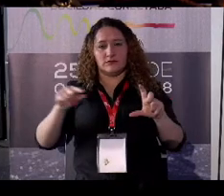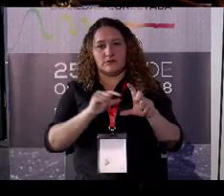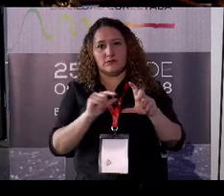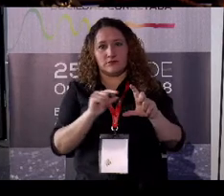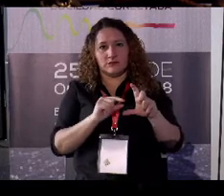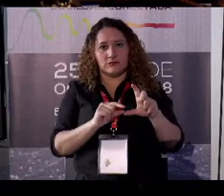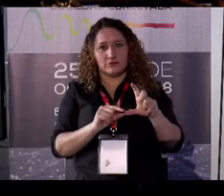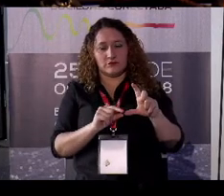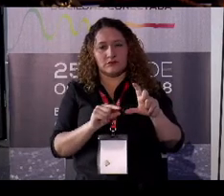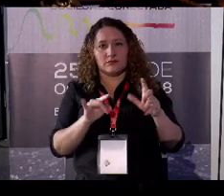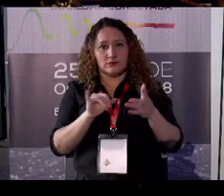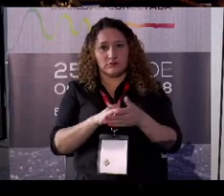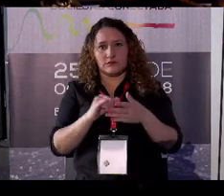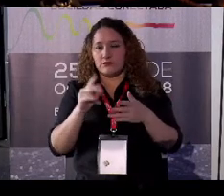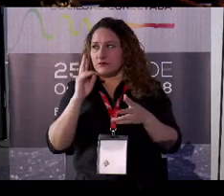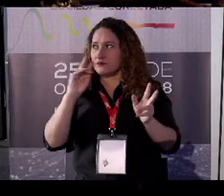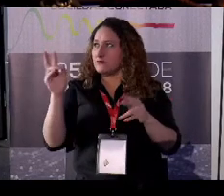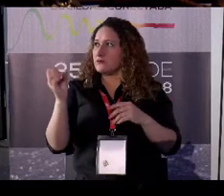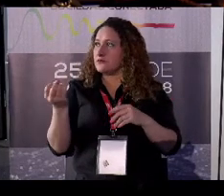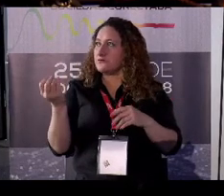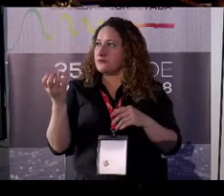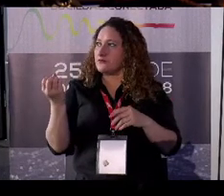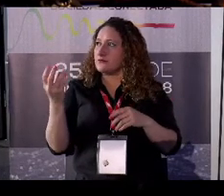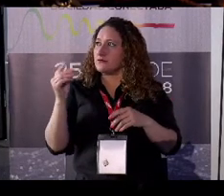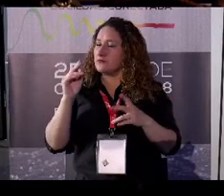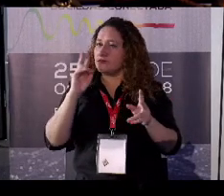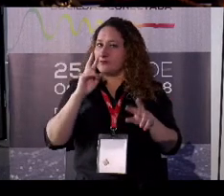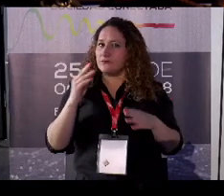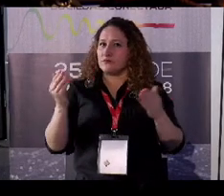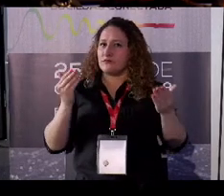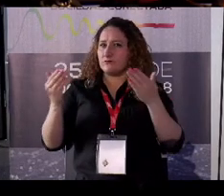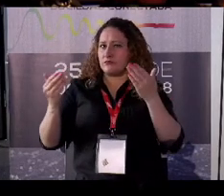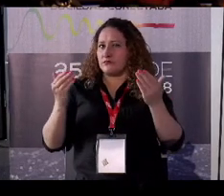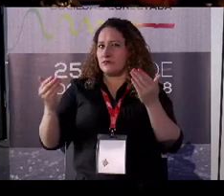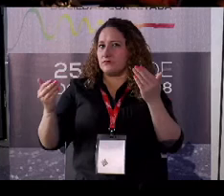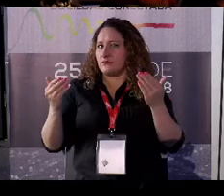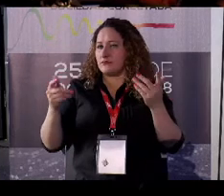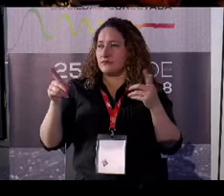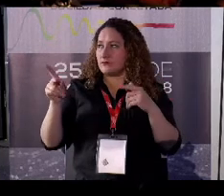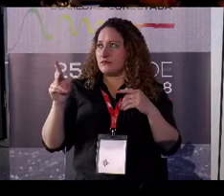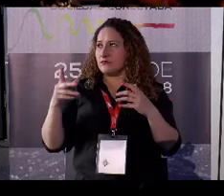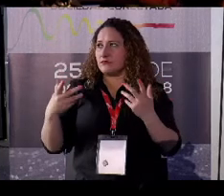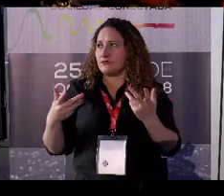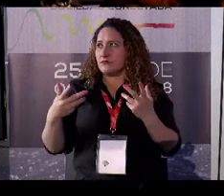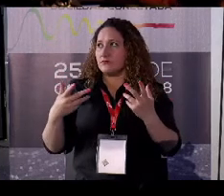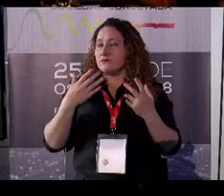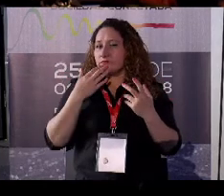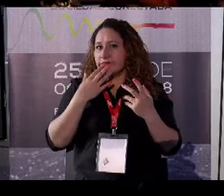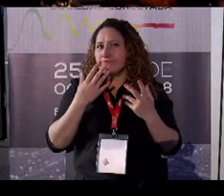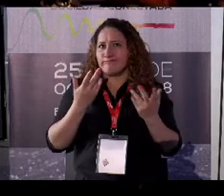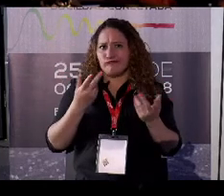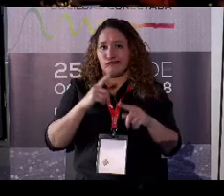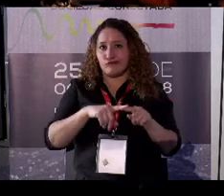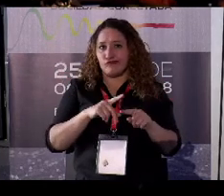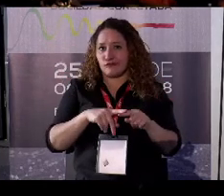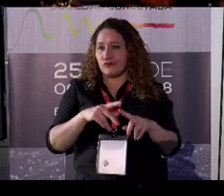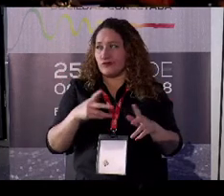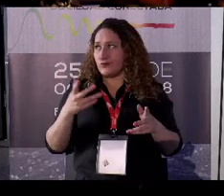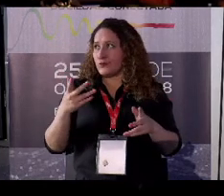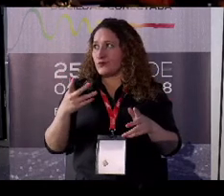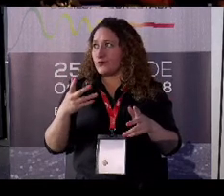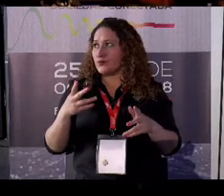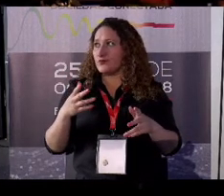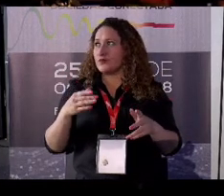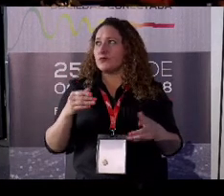una subasta y estoy poniendo aquí estos números para que ustedes comparen ese indicador con, por ejemplo, lo que pasó en Grecia, en la